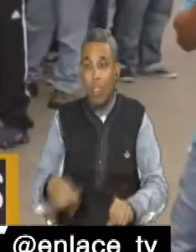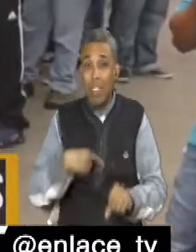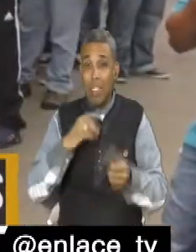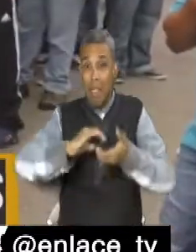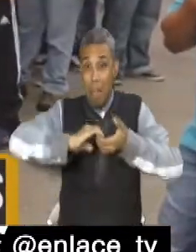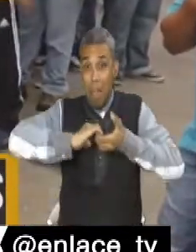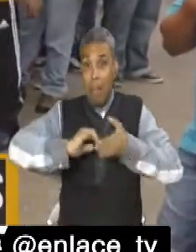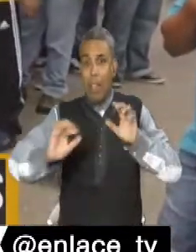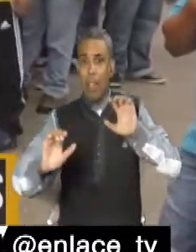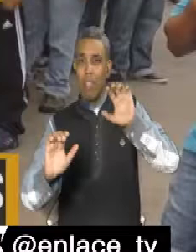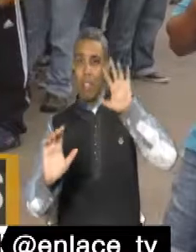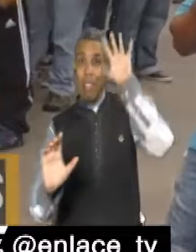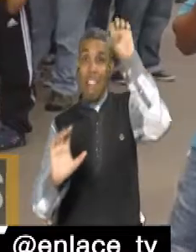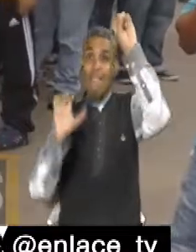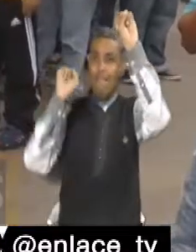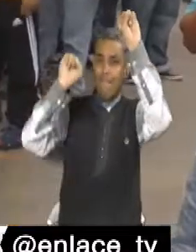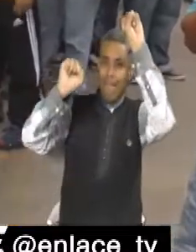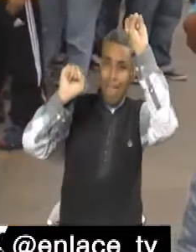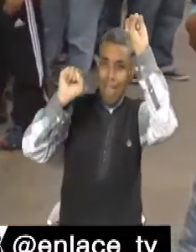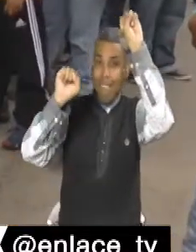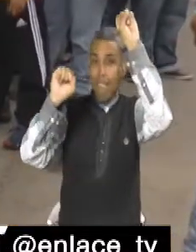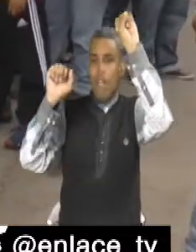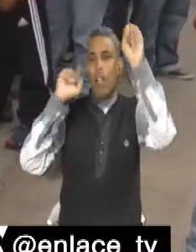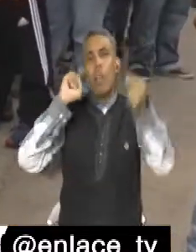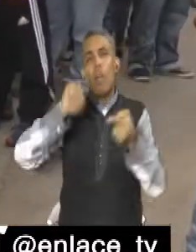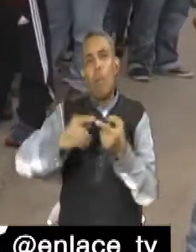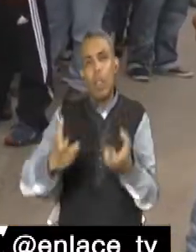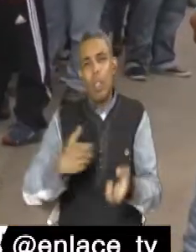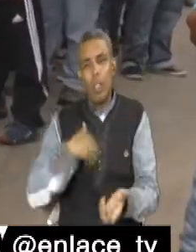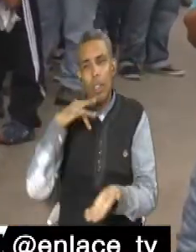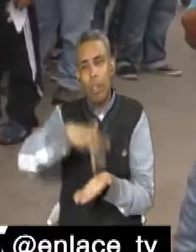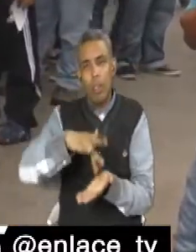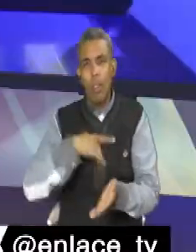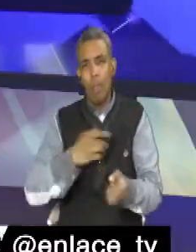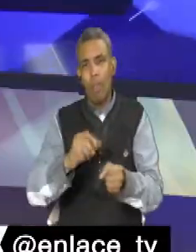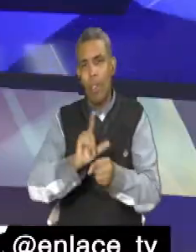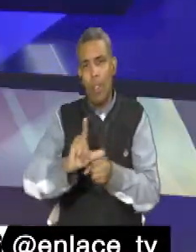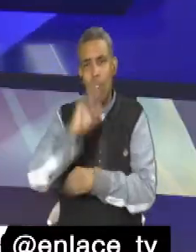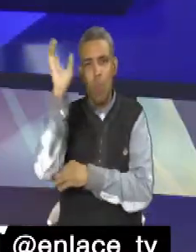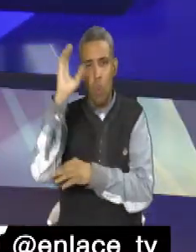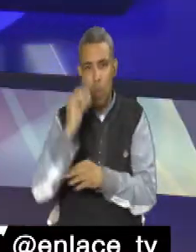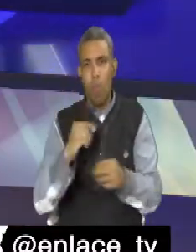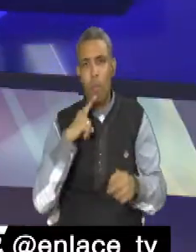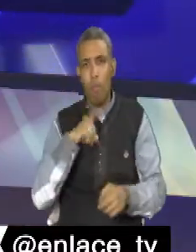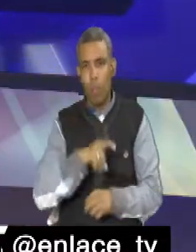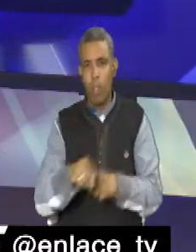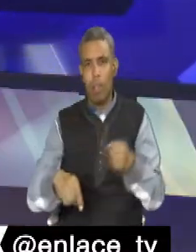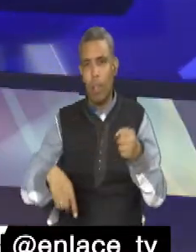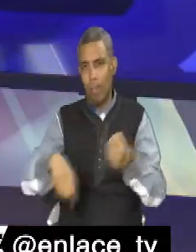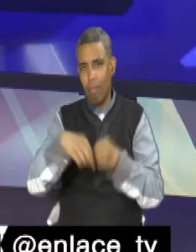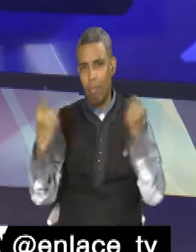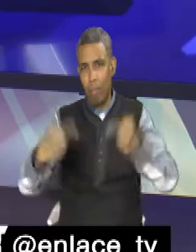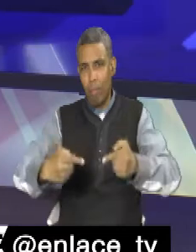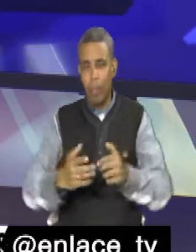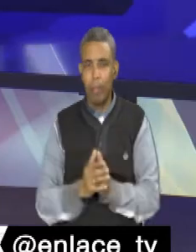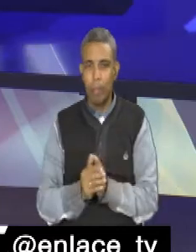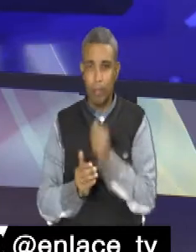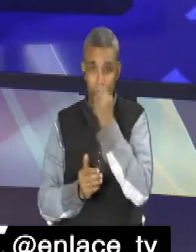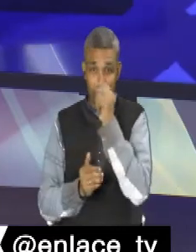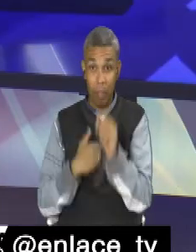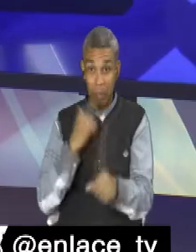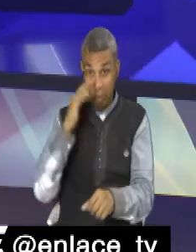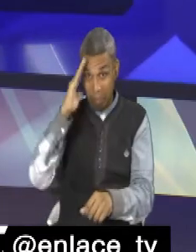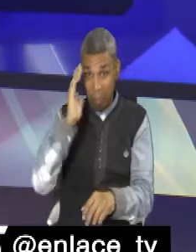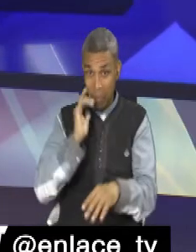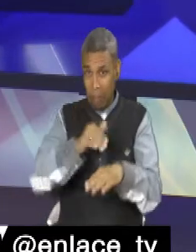del encuentro entre Alianza Petrolera y Atlético Bucaramanga. Por su parte, las autoridades aseguran que redoblaron